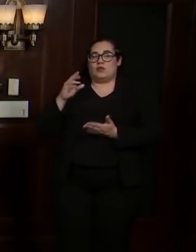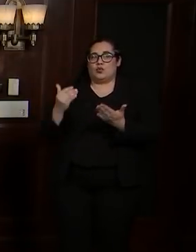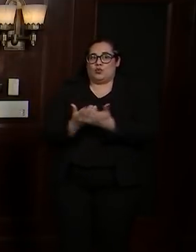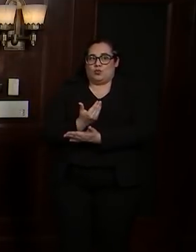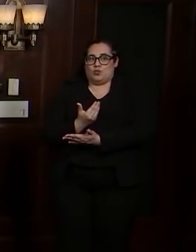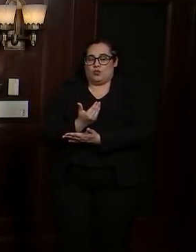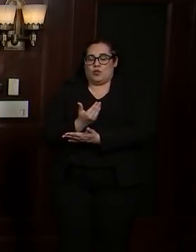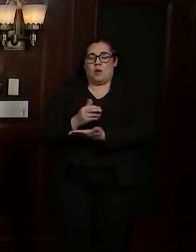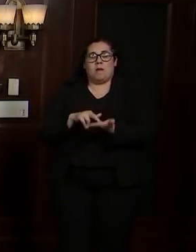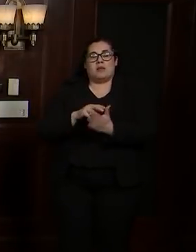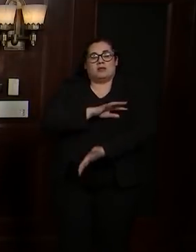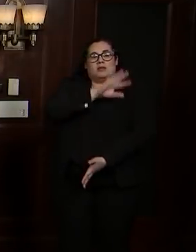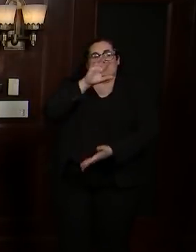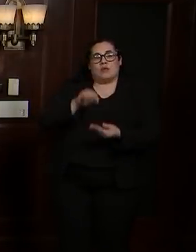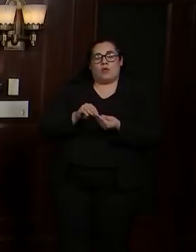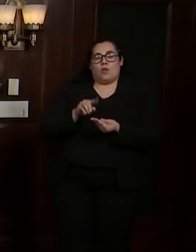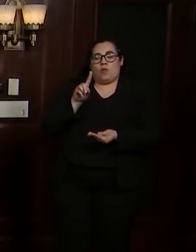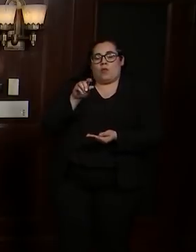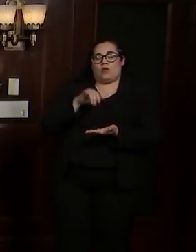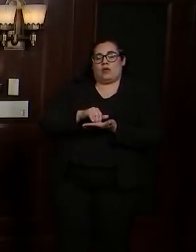nuevos y un total de